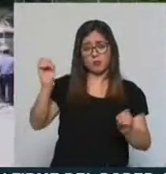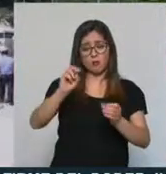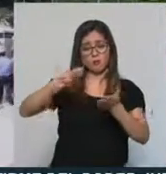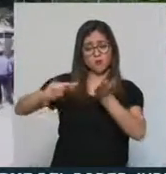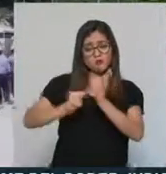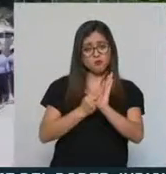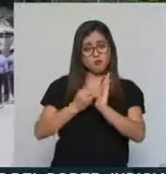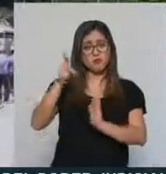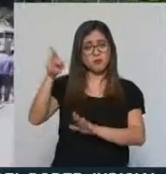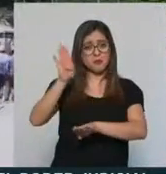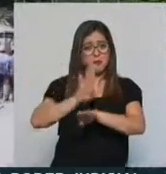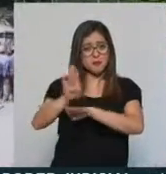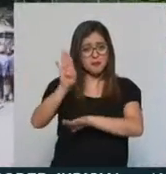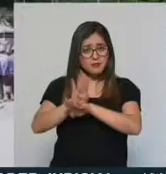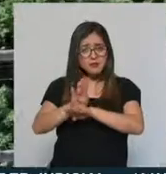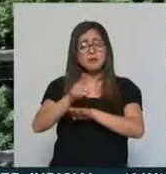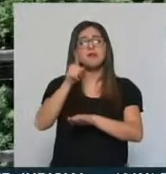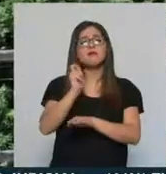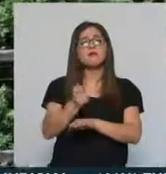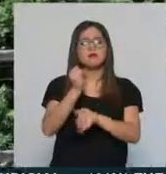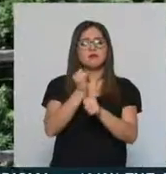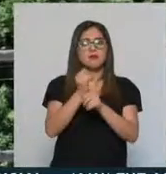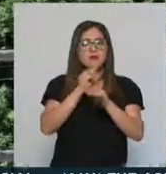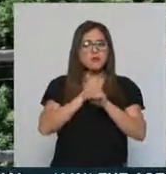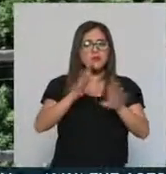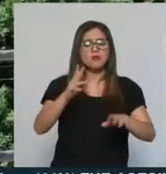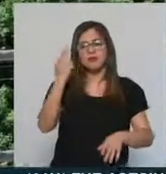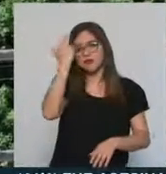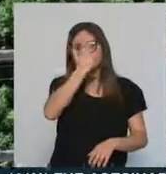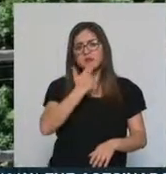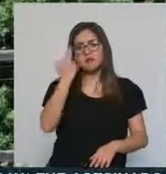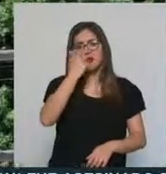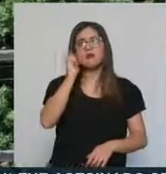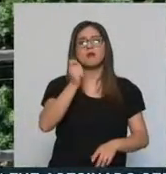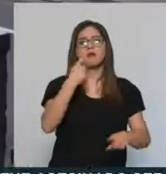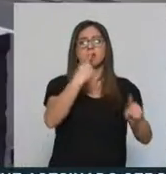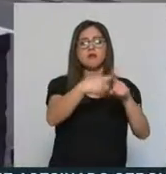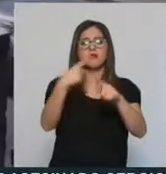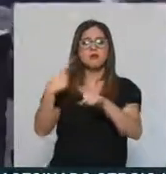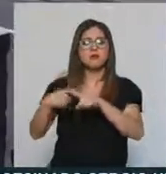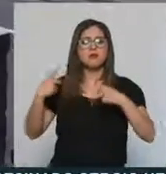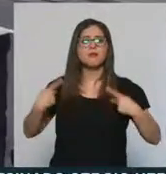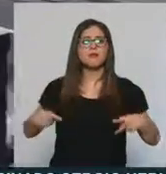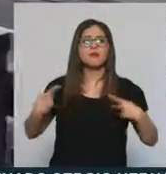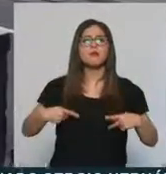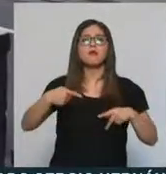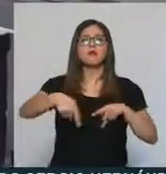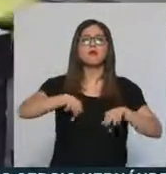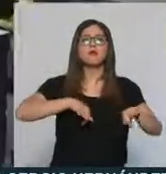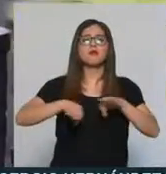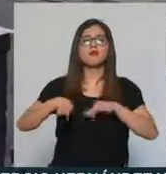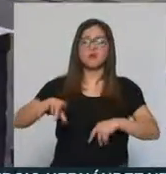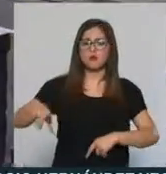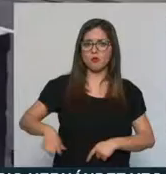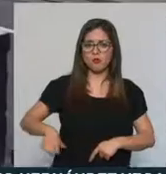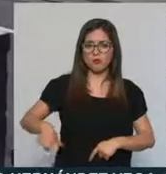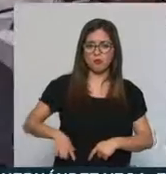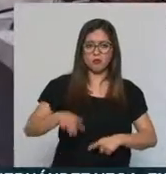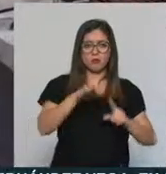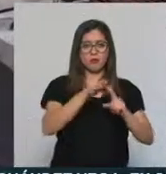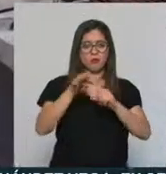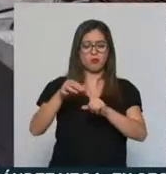empresa allá en Brasil para obtener información relevante que pudiera dar con las personas implicadas, los altos funcionarios que se han señalado aquí en nuestro